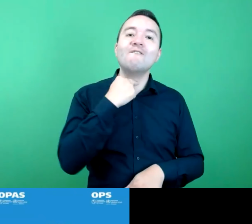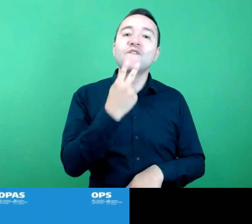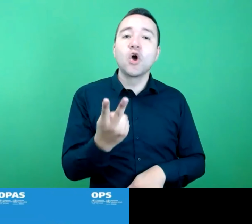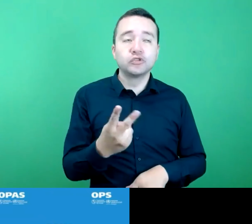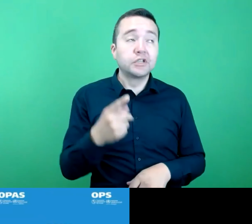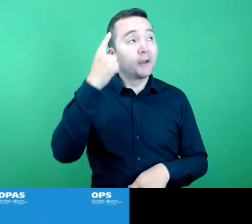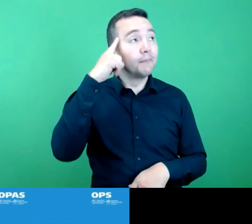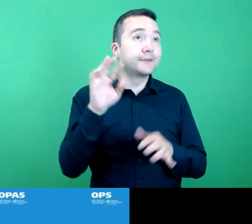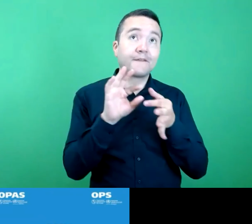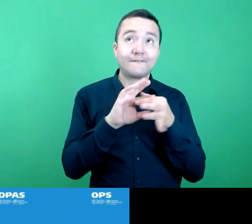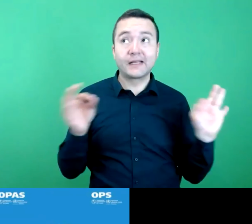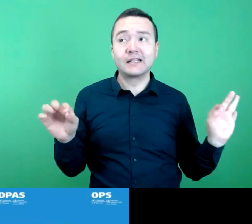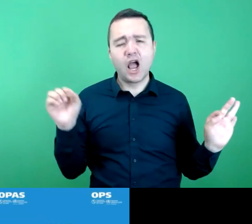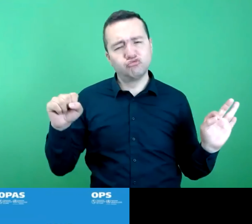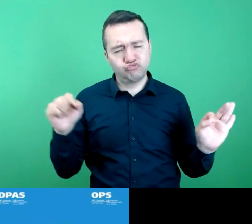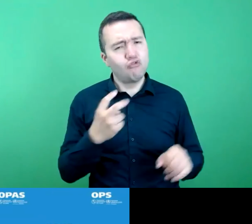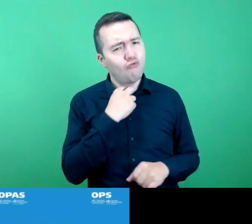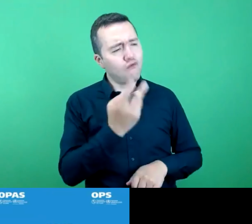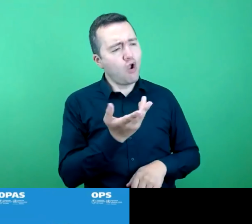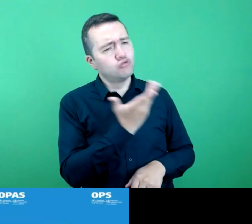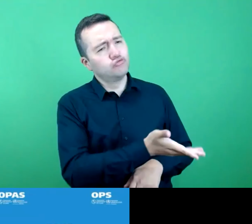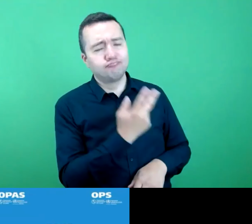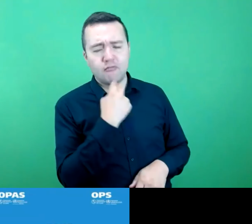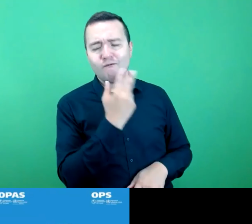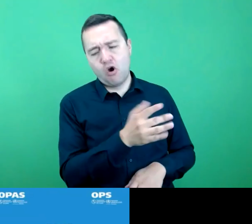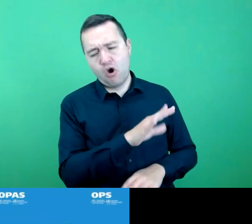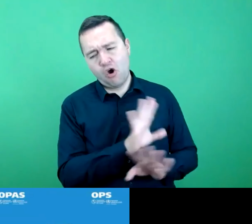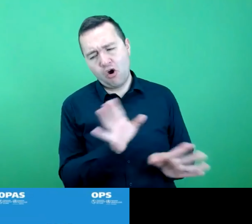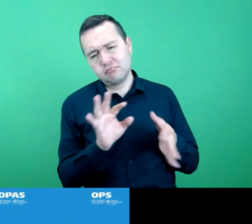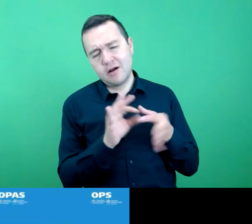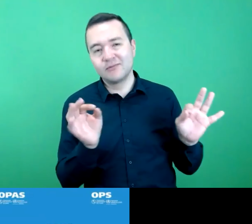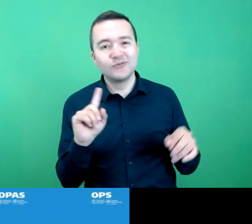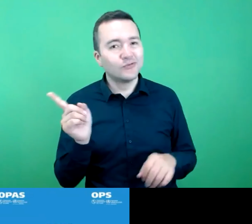es nuestra misión y compromiso diario.